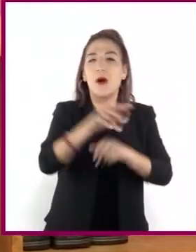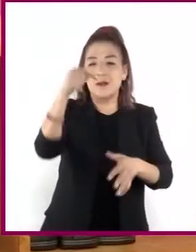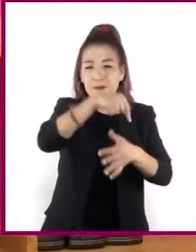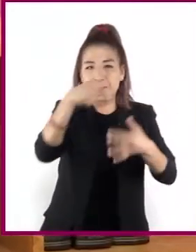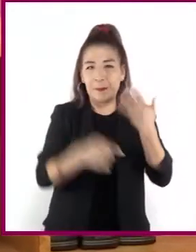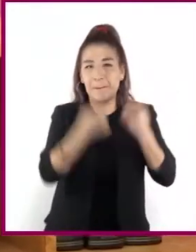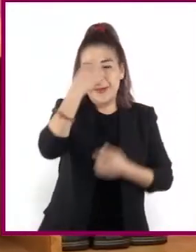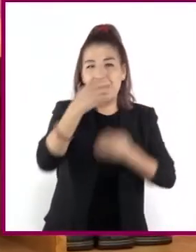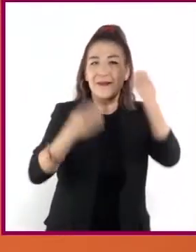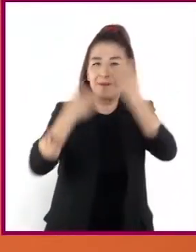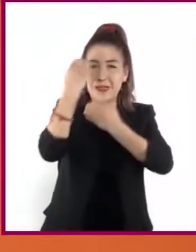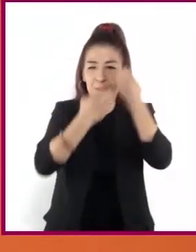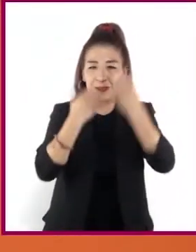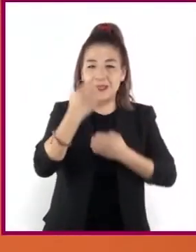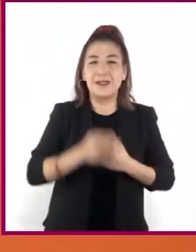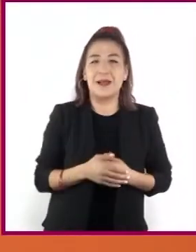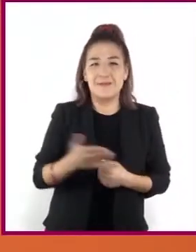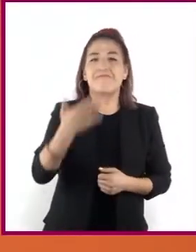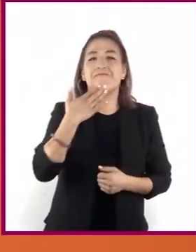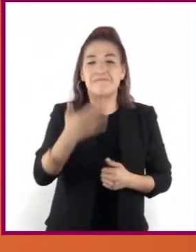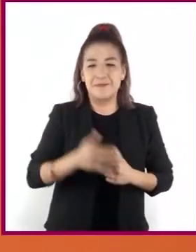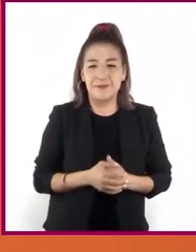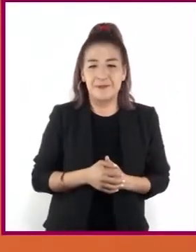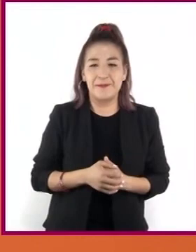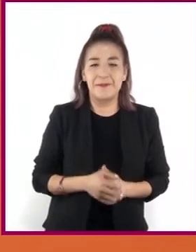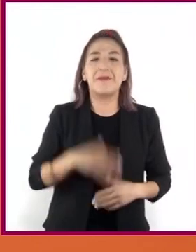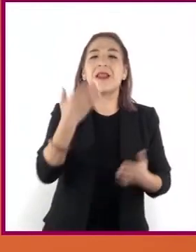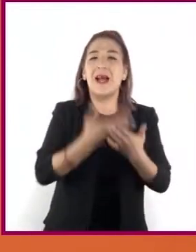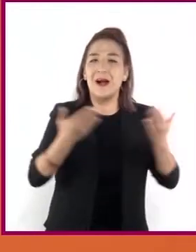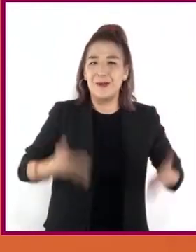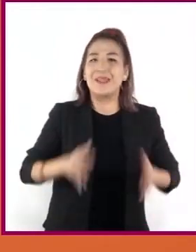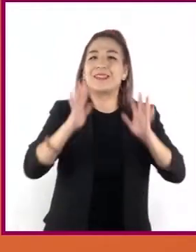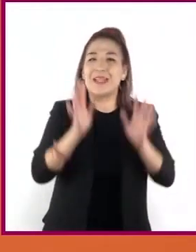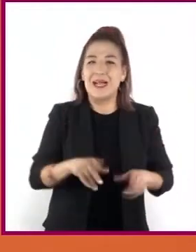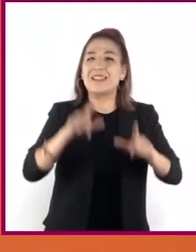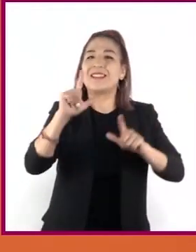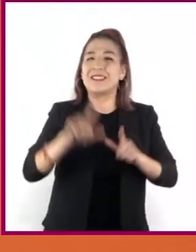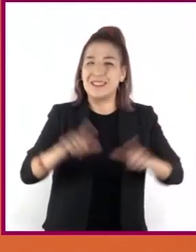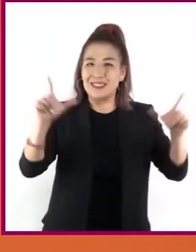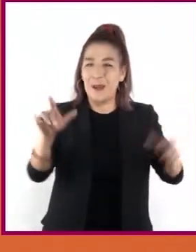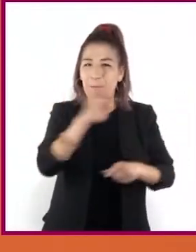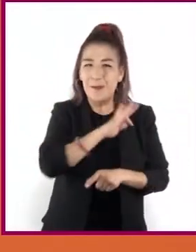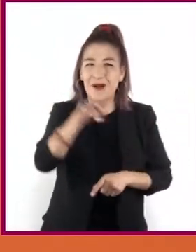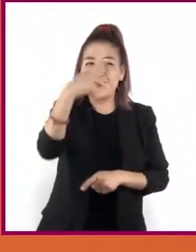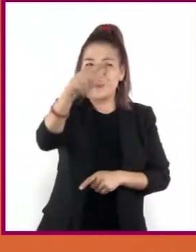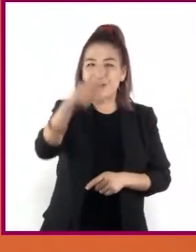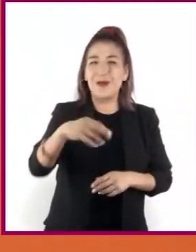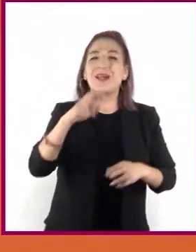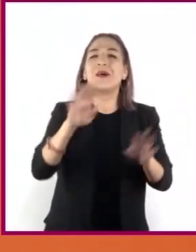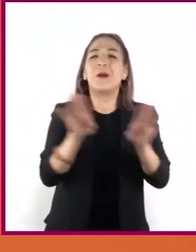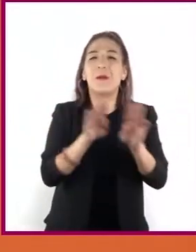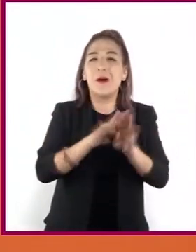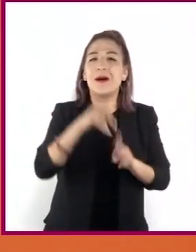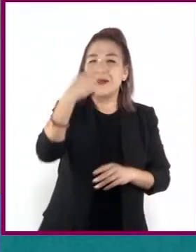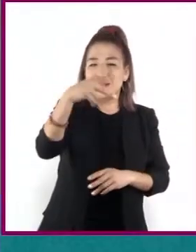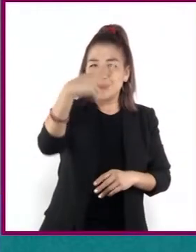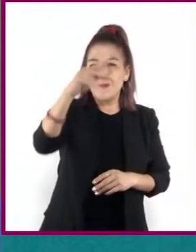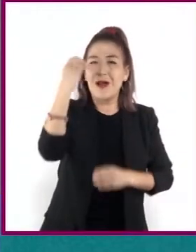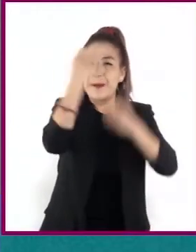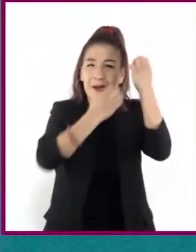del resumen. ¡Ay, me agrada la idea! Creo que ahora sí ya estamos listos para poder realizar nuestra